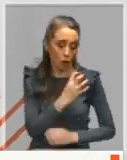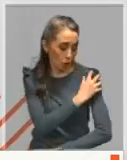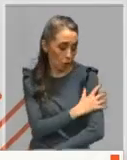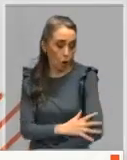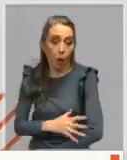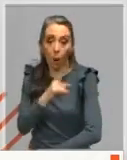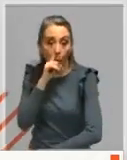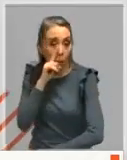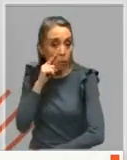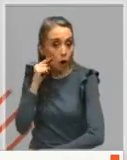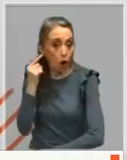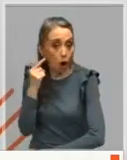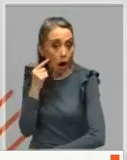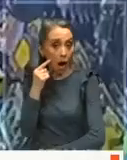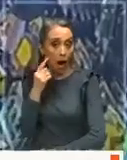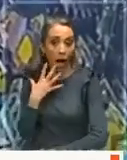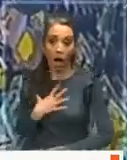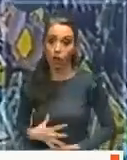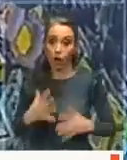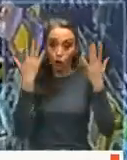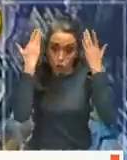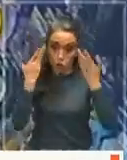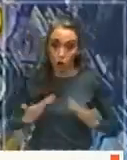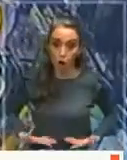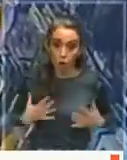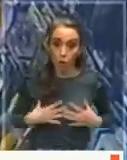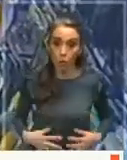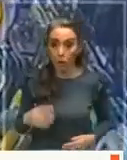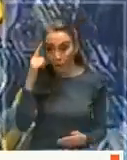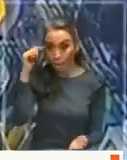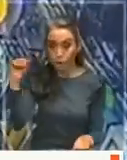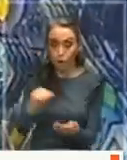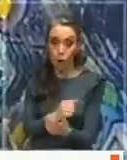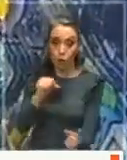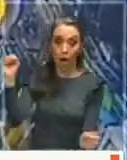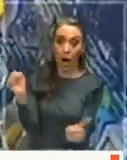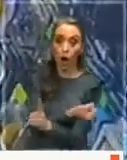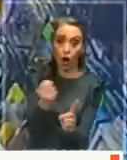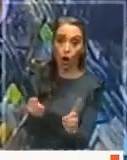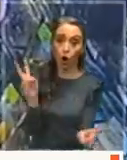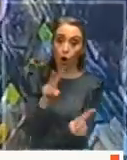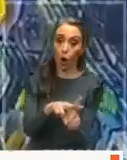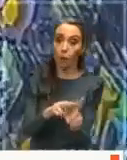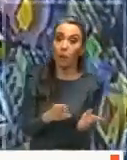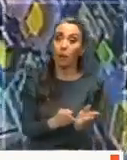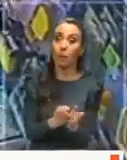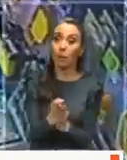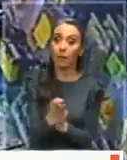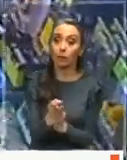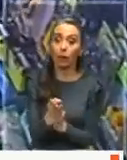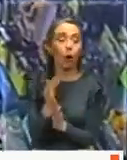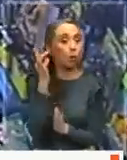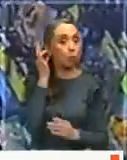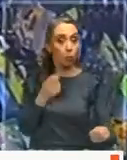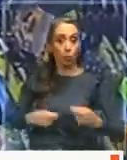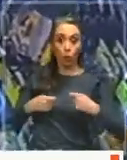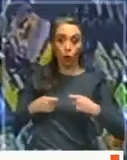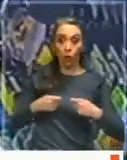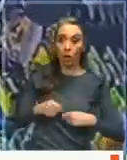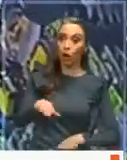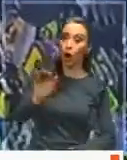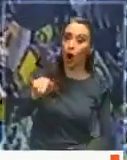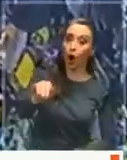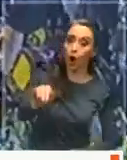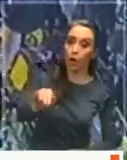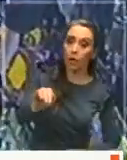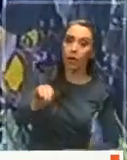brazos, todo, todo, todo. Una brutal golpiza que habría comenzado porque la locataria le habría llamado la atención